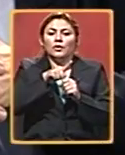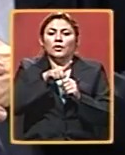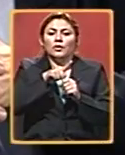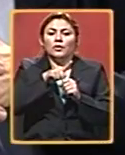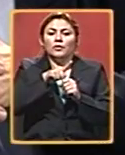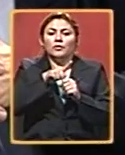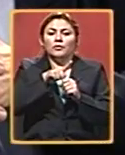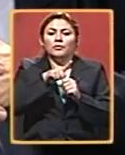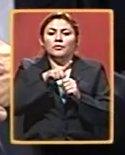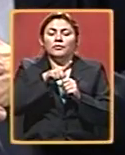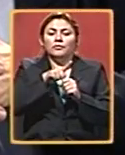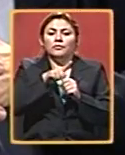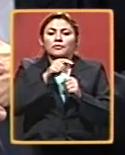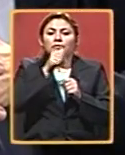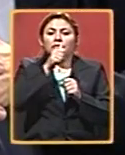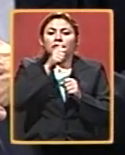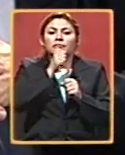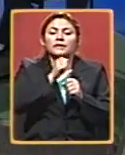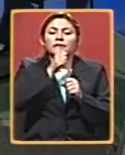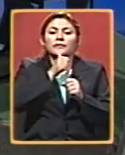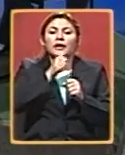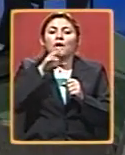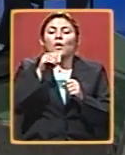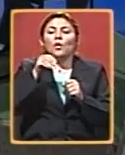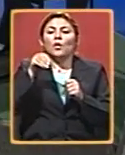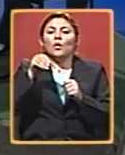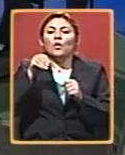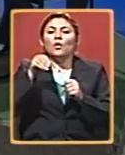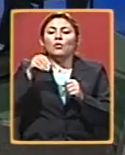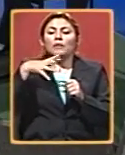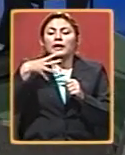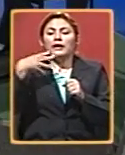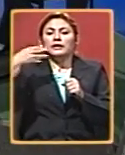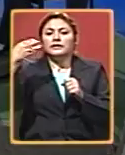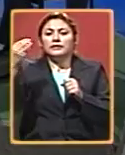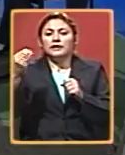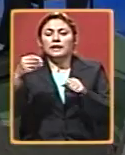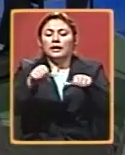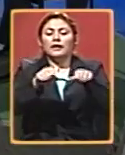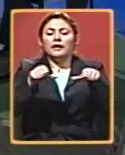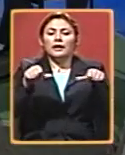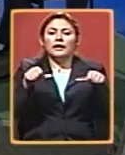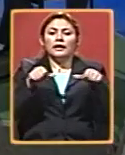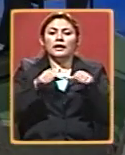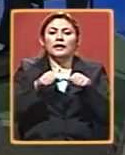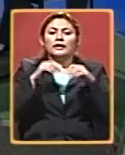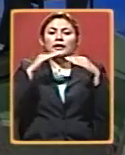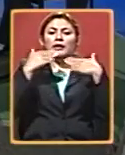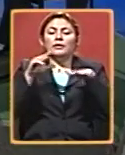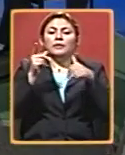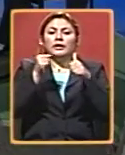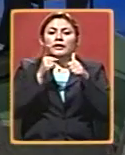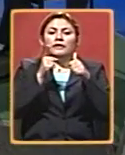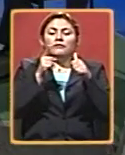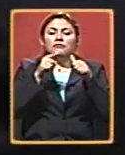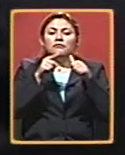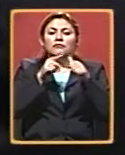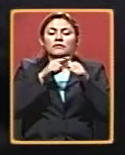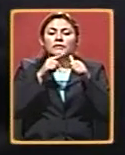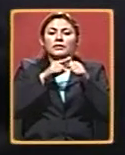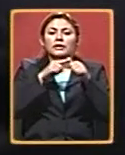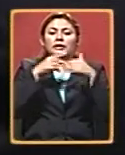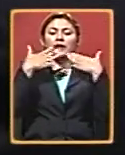externos, y ahora vamos a explicar un poco la diferencia, en el campo del primer nivel de atención de servicios de